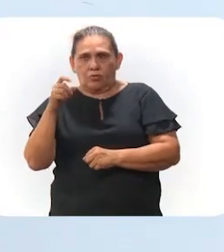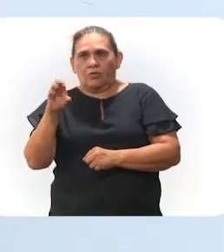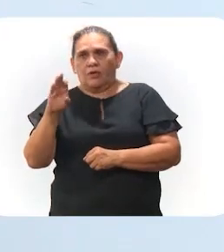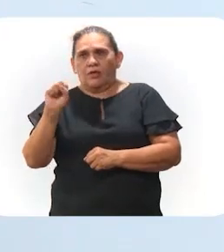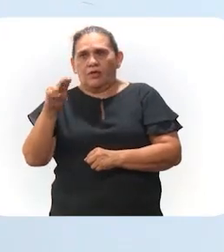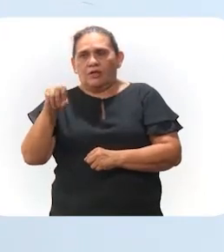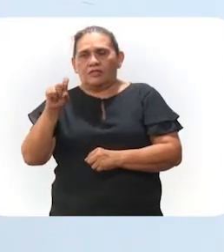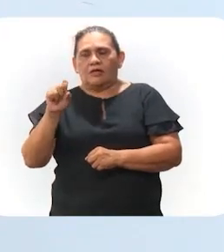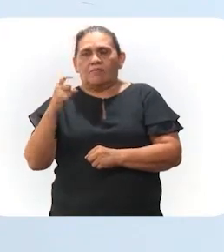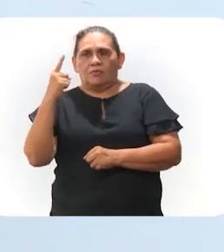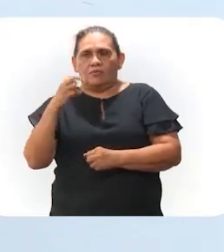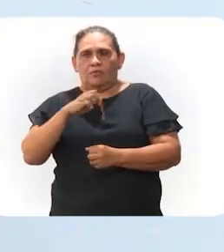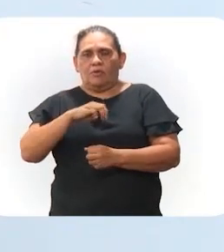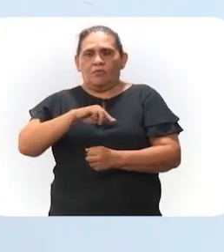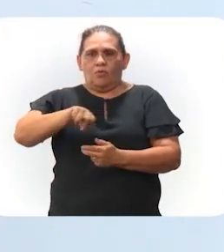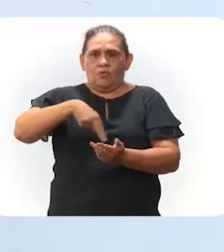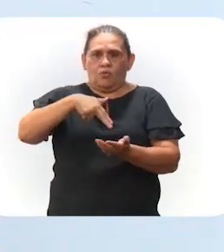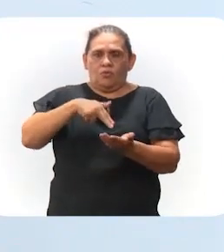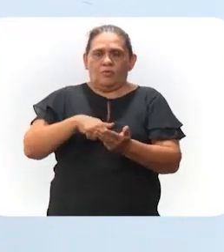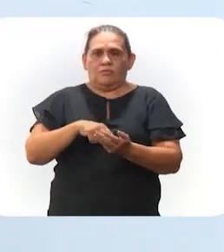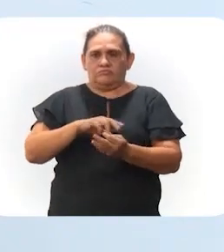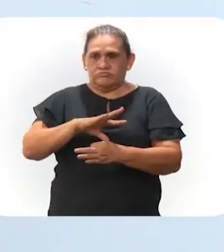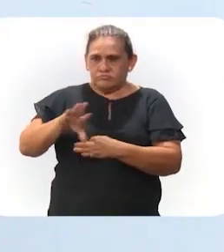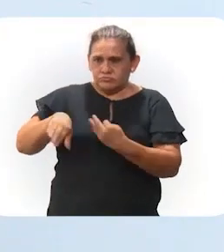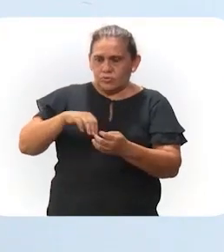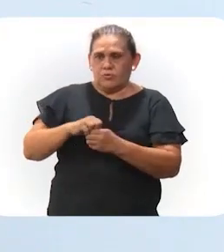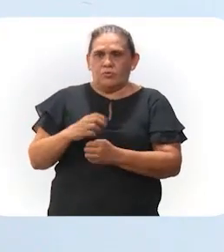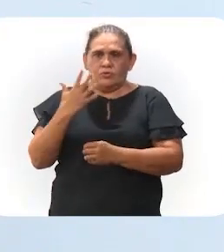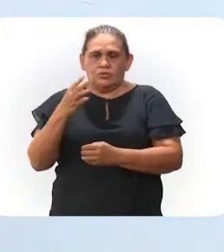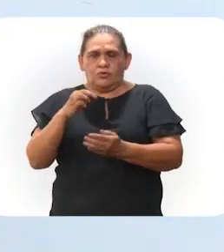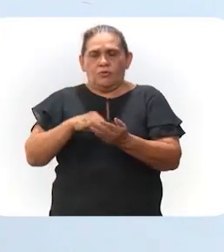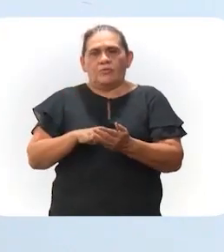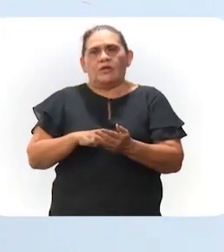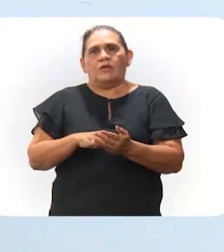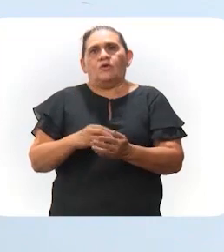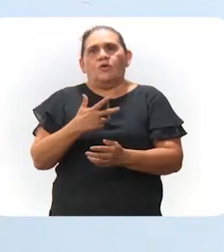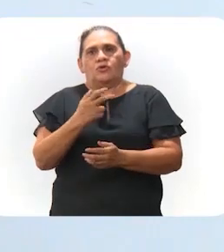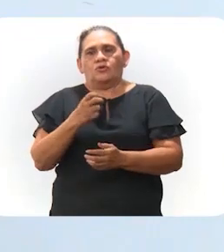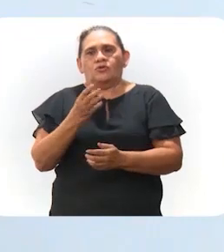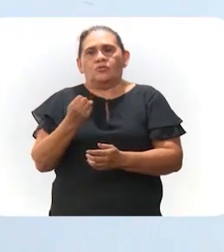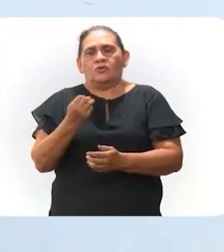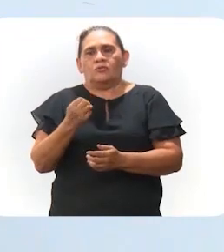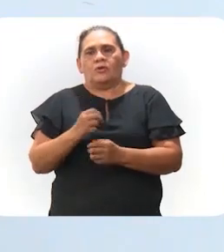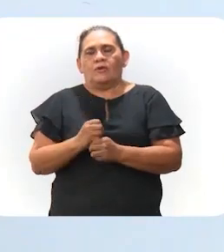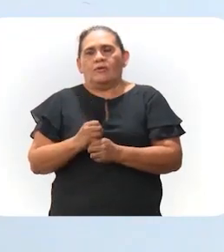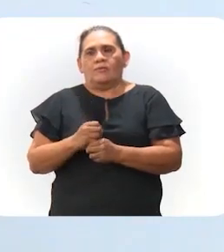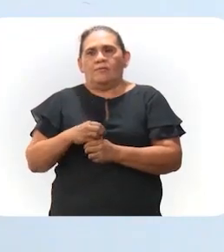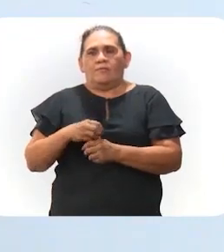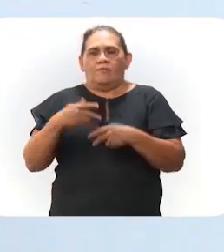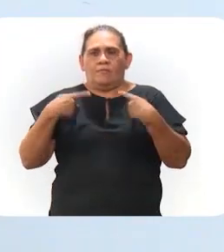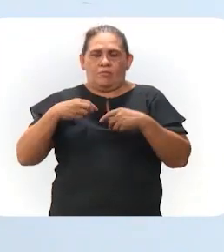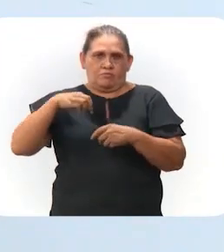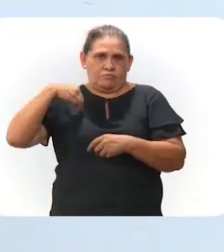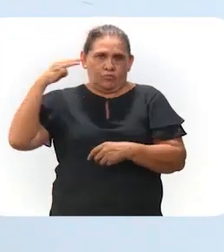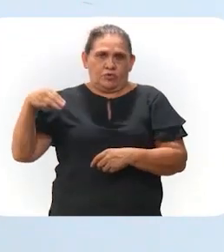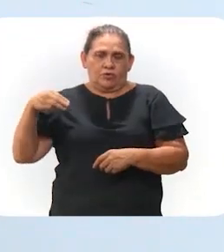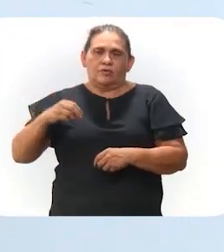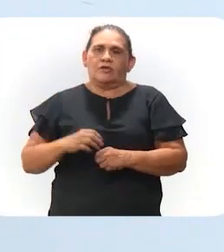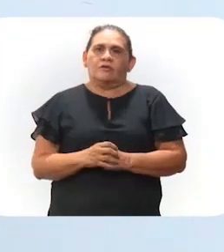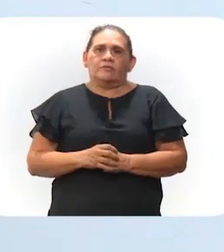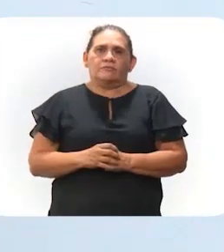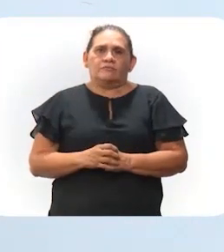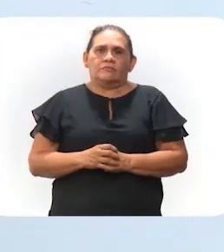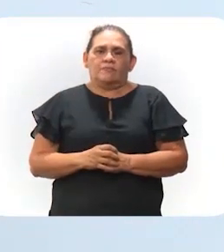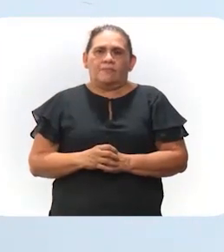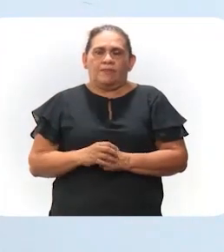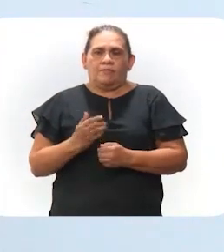Canzacap y 1 en Junucmá. En total, son 5.984 las personas fallecidas a causa del coronavirus.